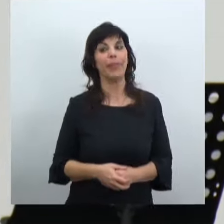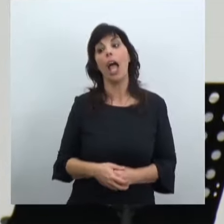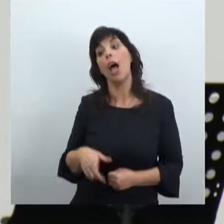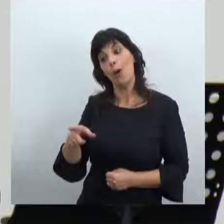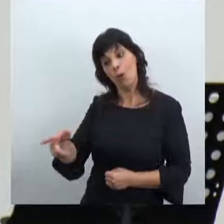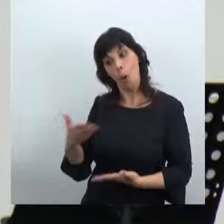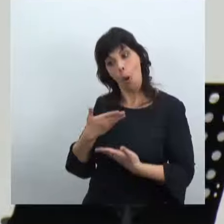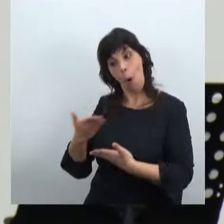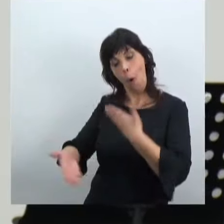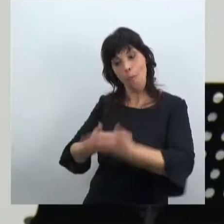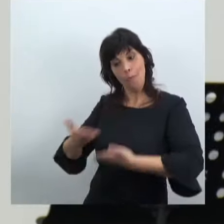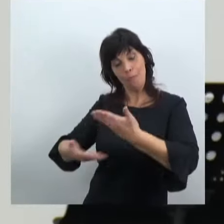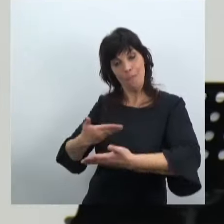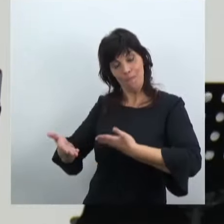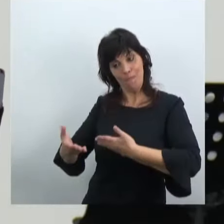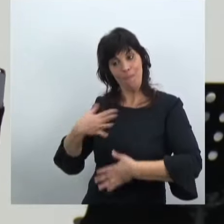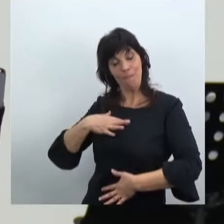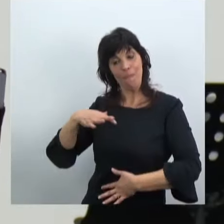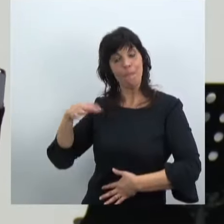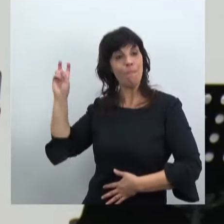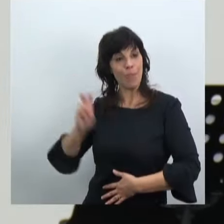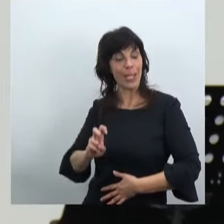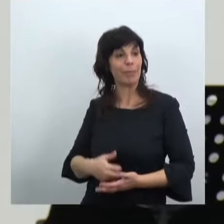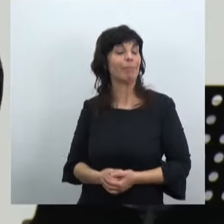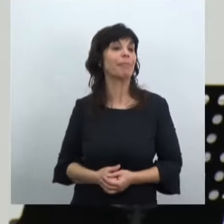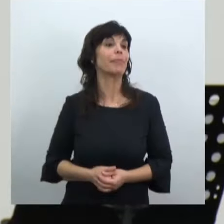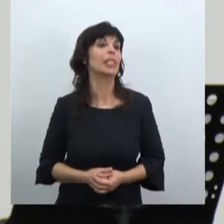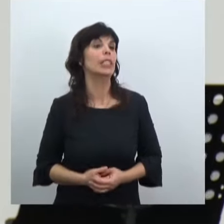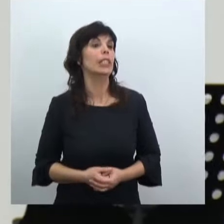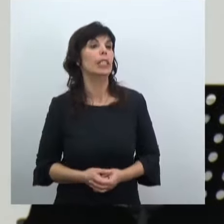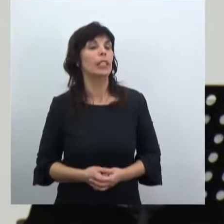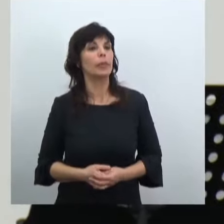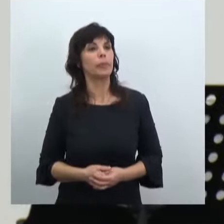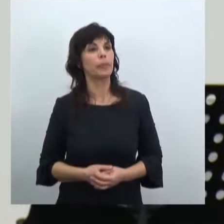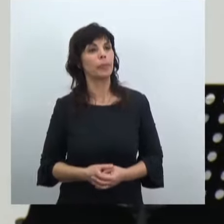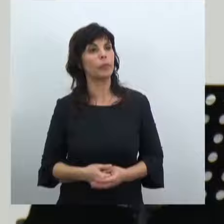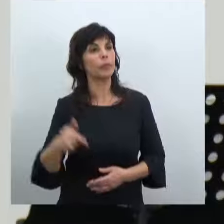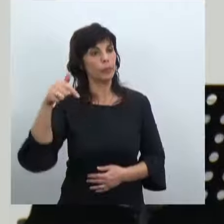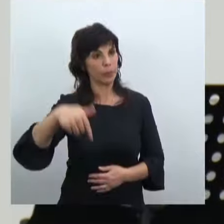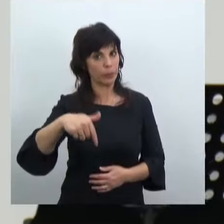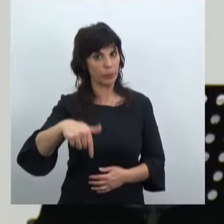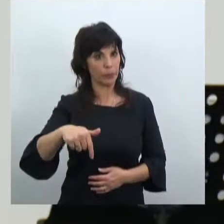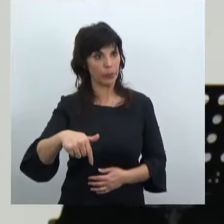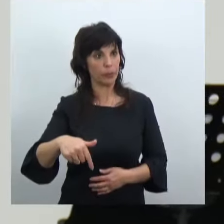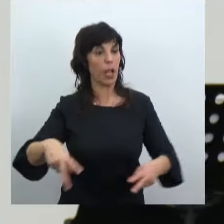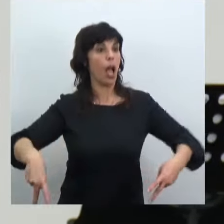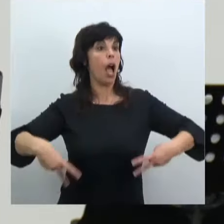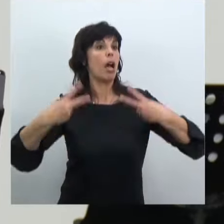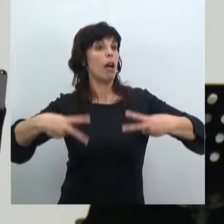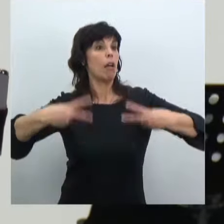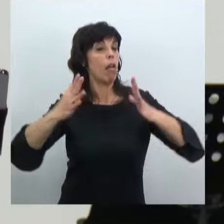voluntariamente. ¿Ok? Va a estar con nosotros. Bien. Aleluya. Hoy vamos a celebrar la Santa